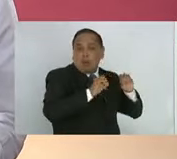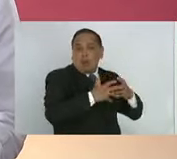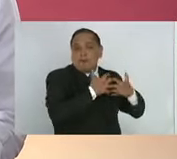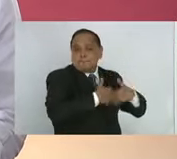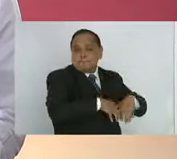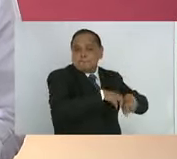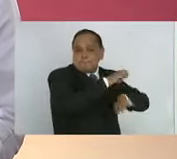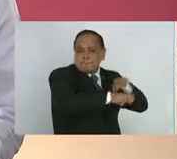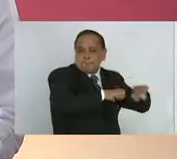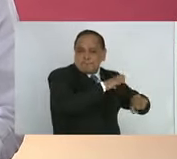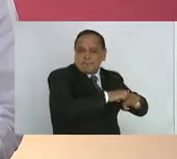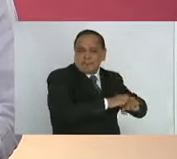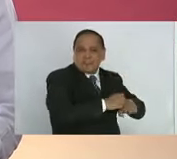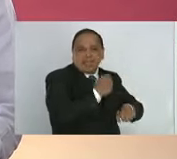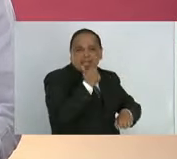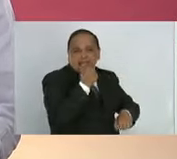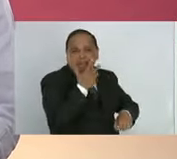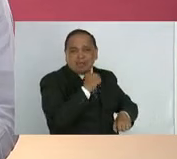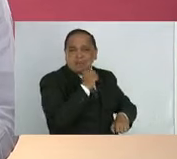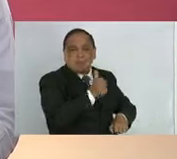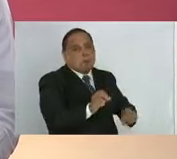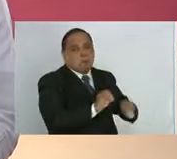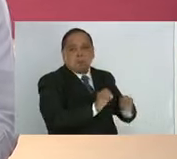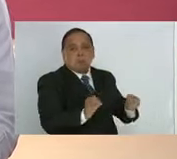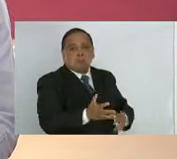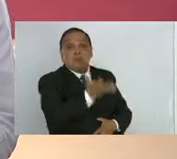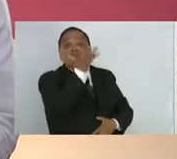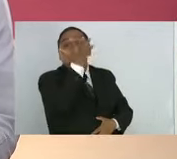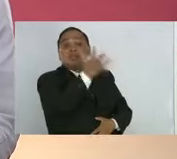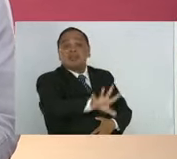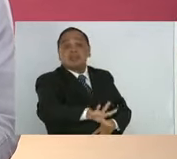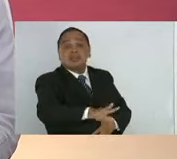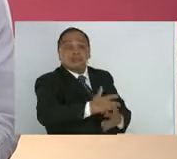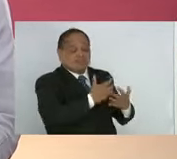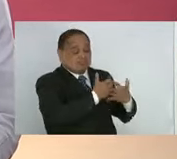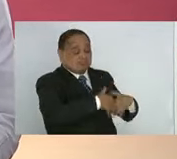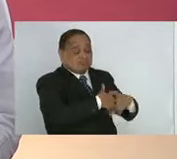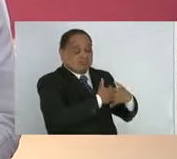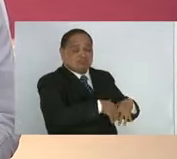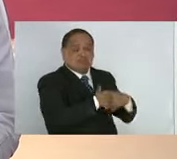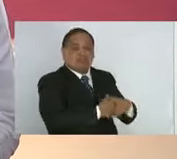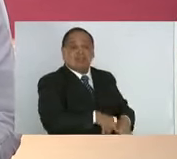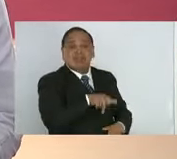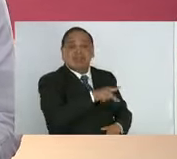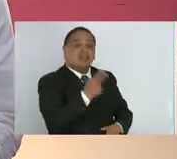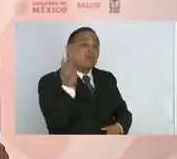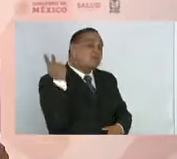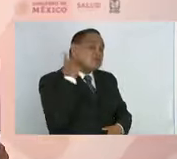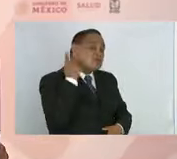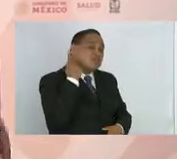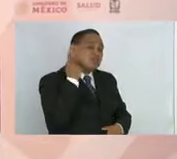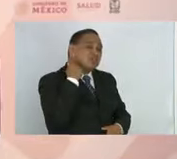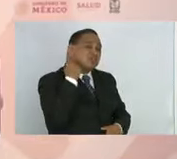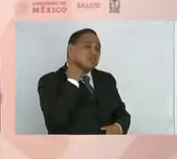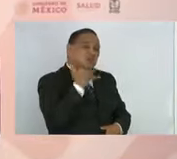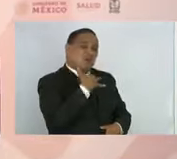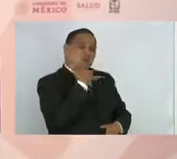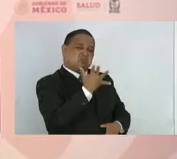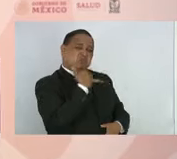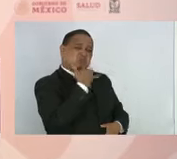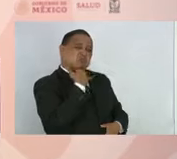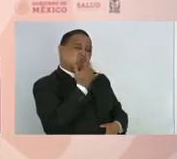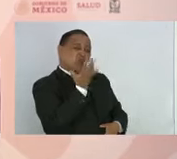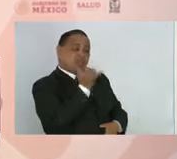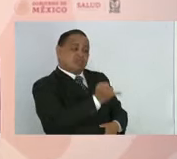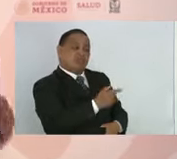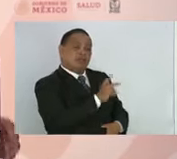farmacéuticas. 10 distribuidoras vinculadas con políticos corruptos le vendían al gobierno